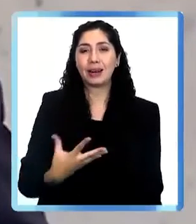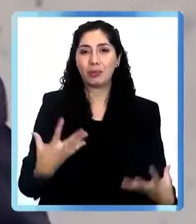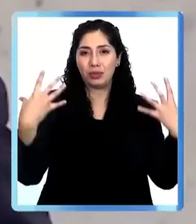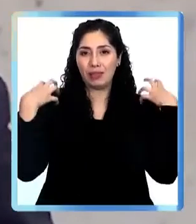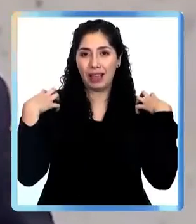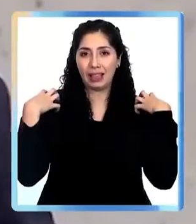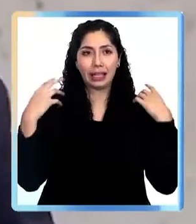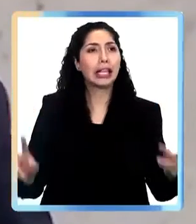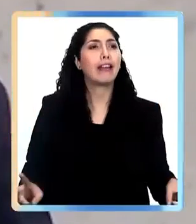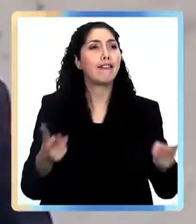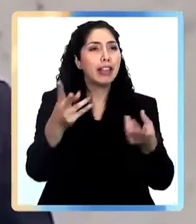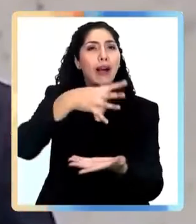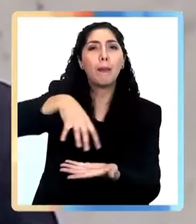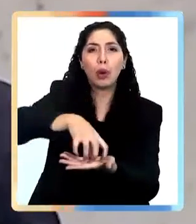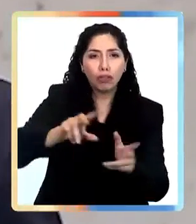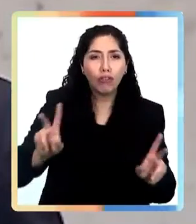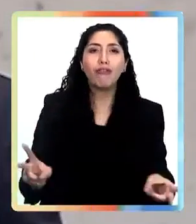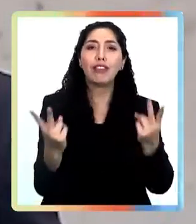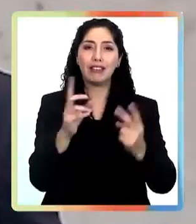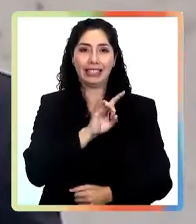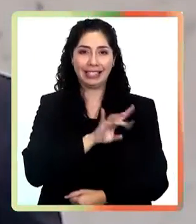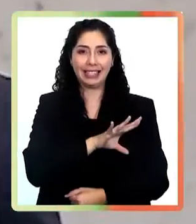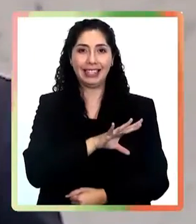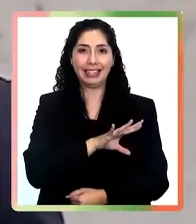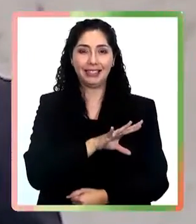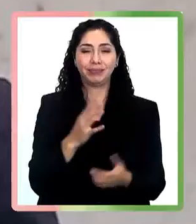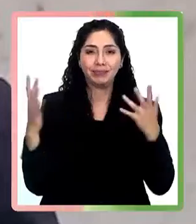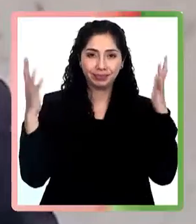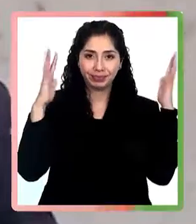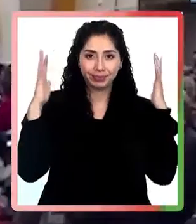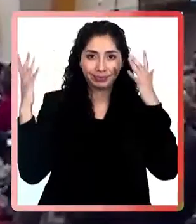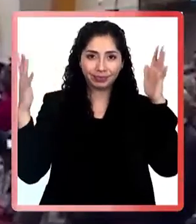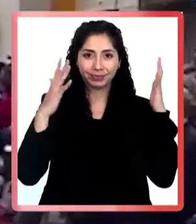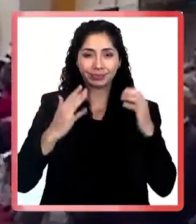viva nuestro pueblo y que viva chic